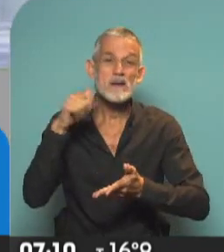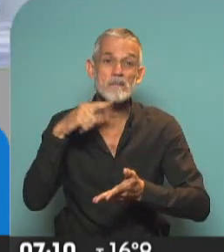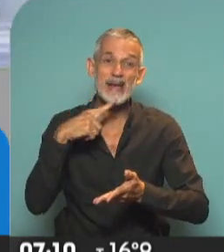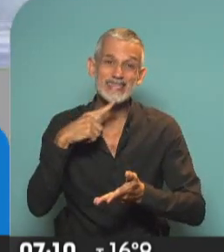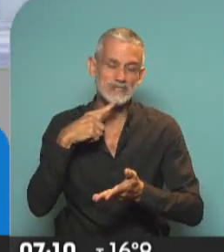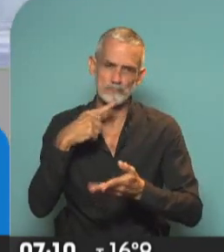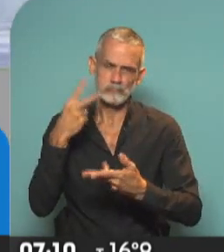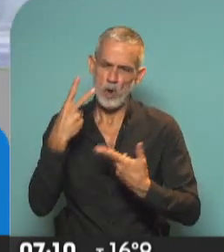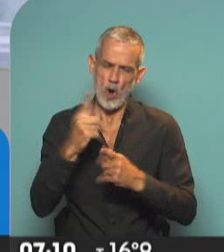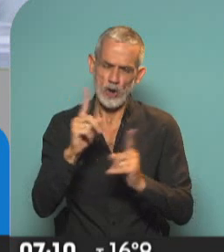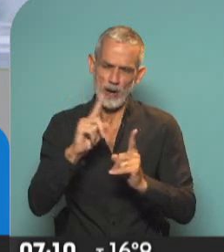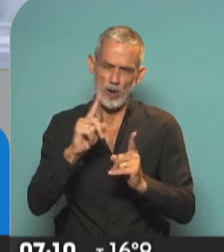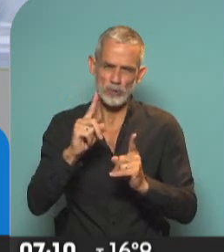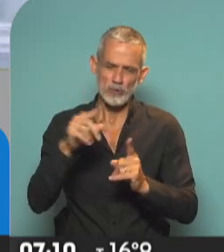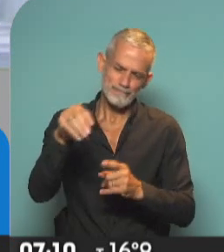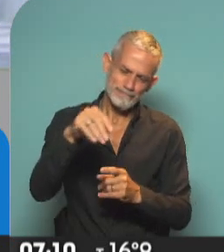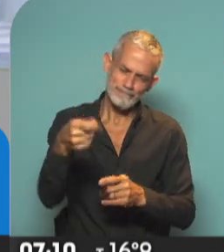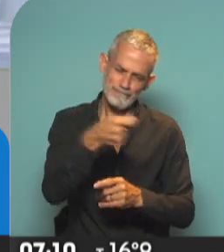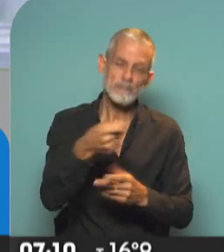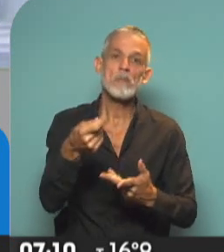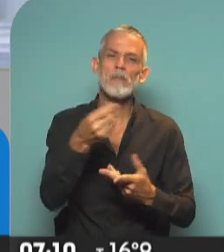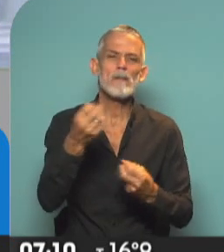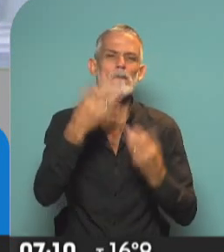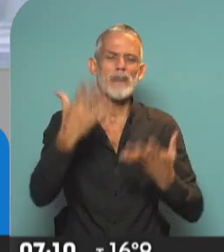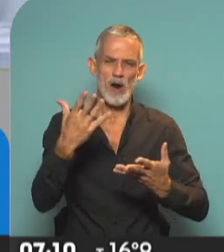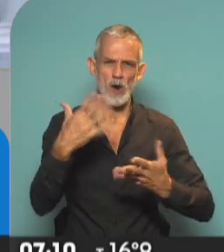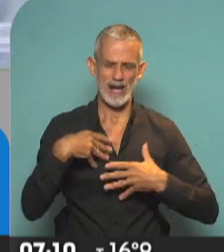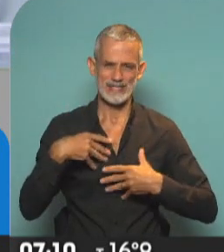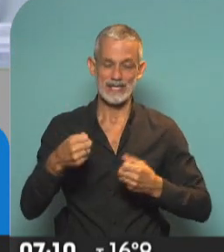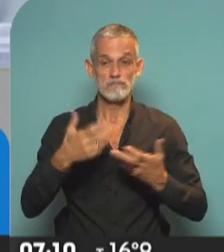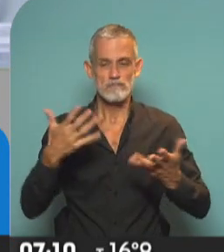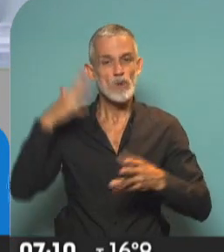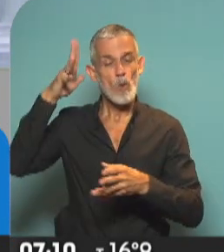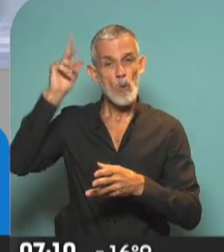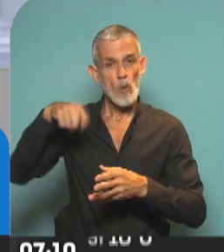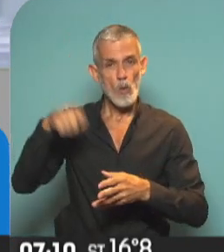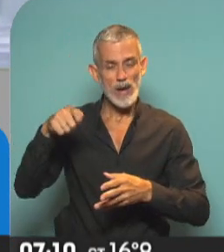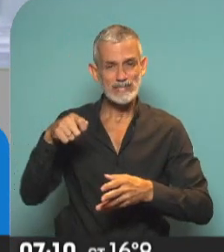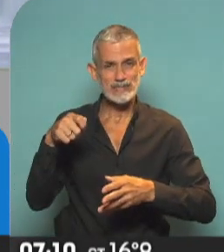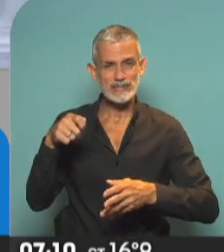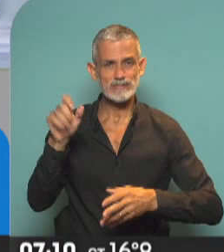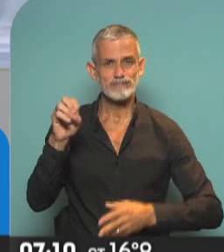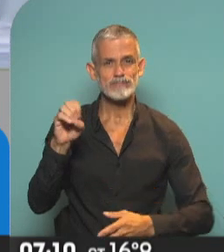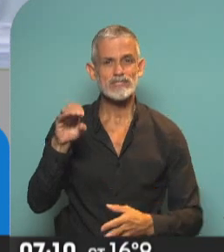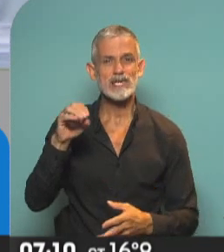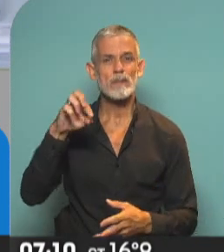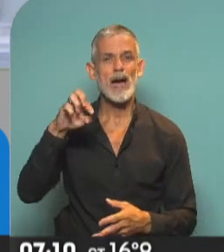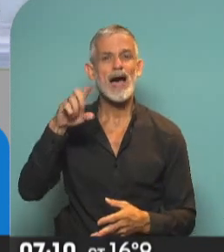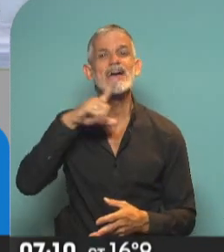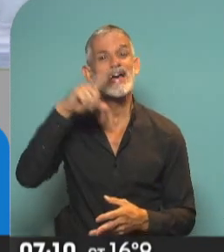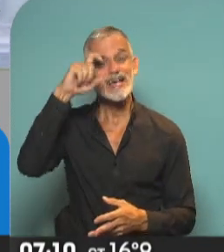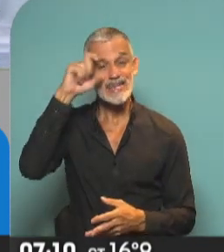como tal, esta sustancia para mejorar su estado de salud. Un juez en lo civil y comercial, Javier Pico